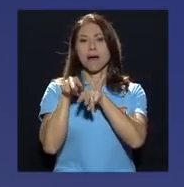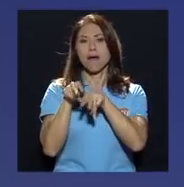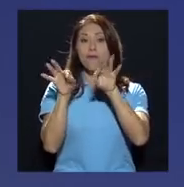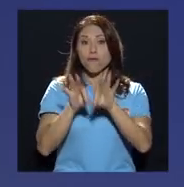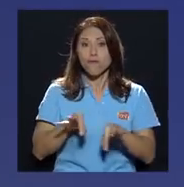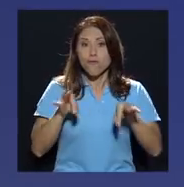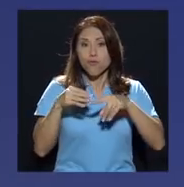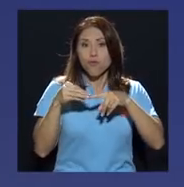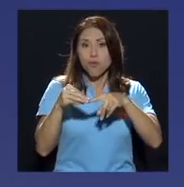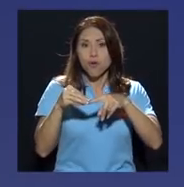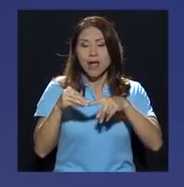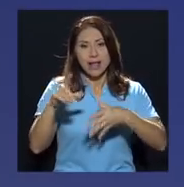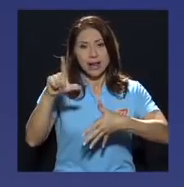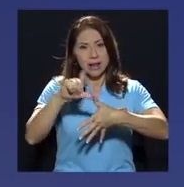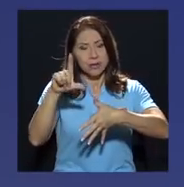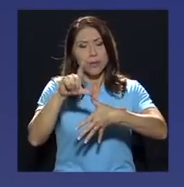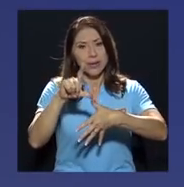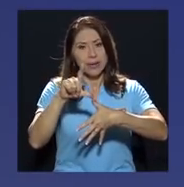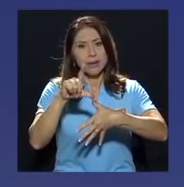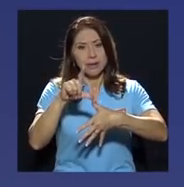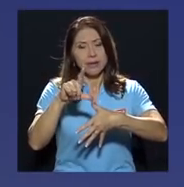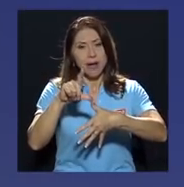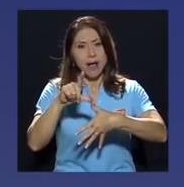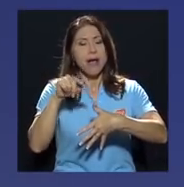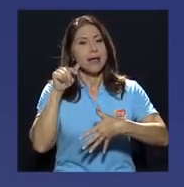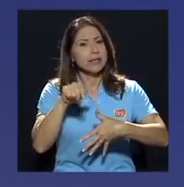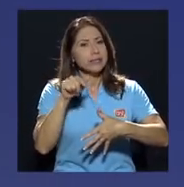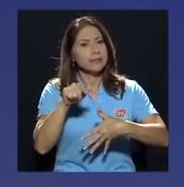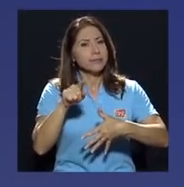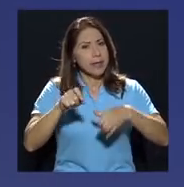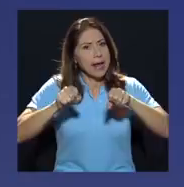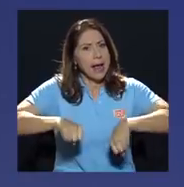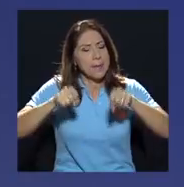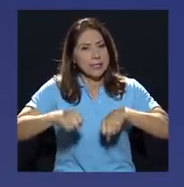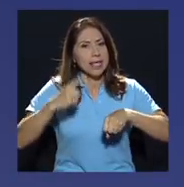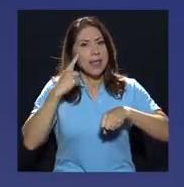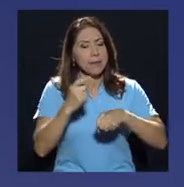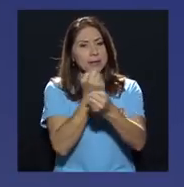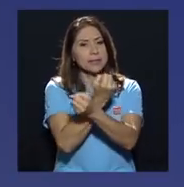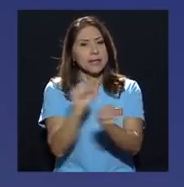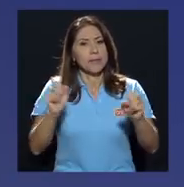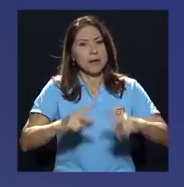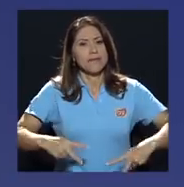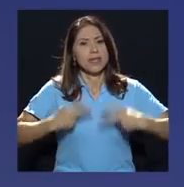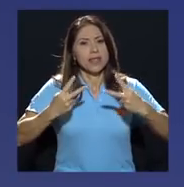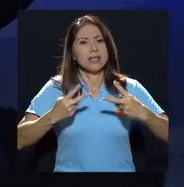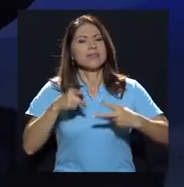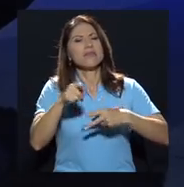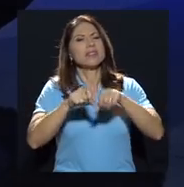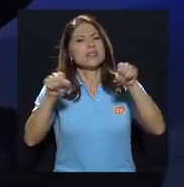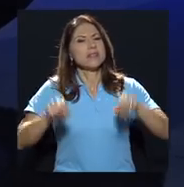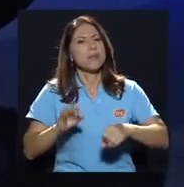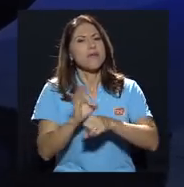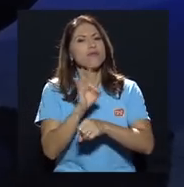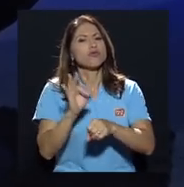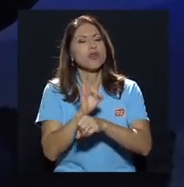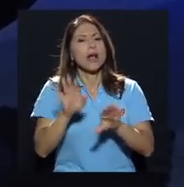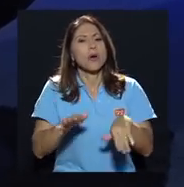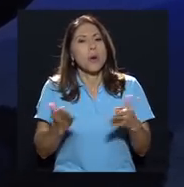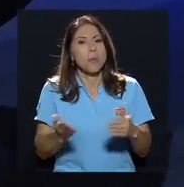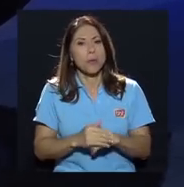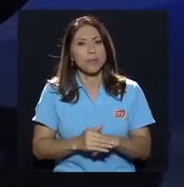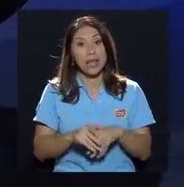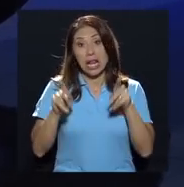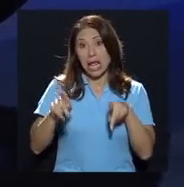es fundamental y en toda latinoamérica ha sido de algún modo una capacidad para salvar vidas como funciona el sistema